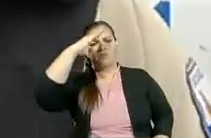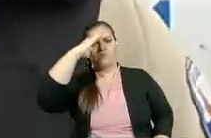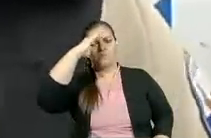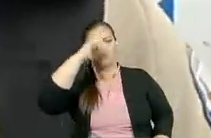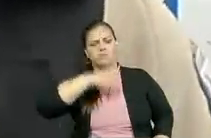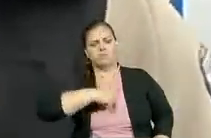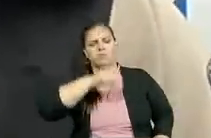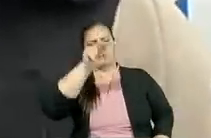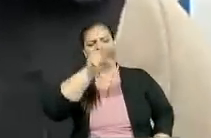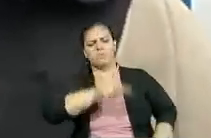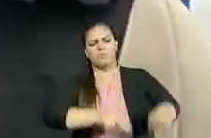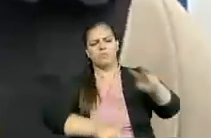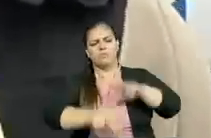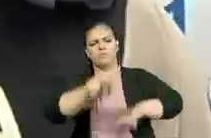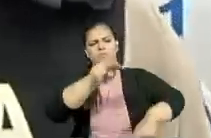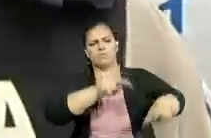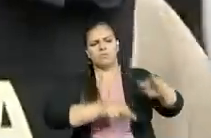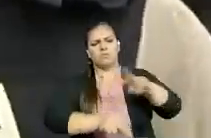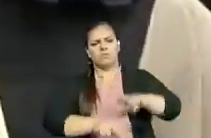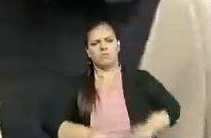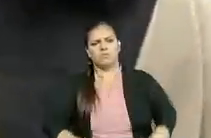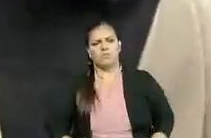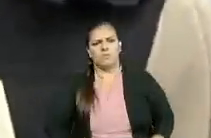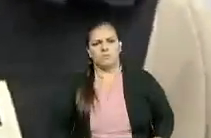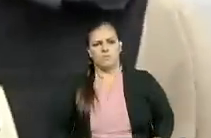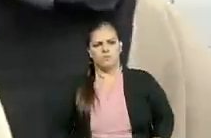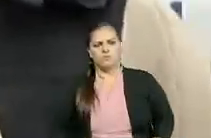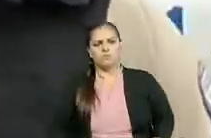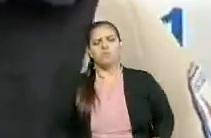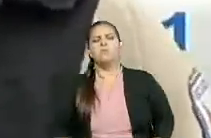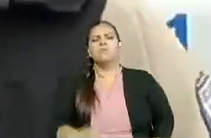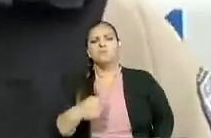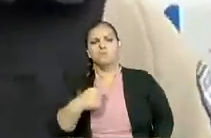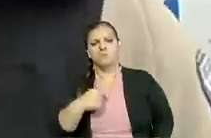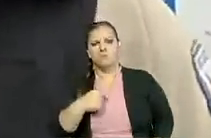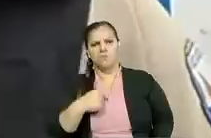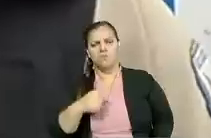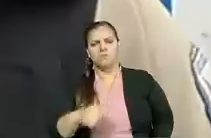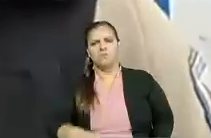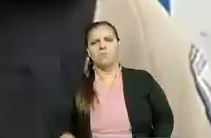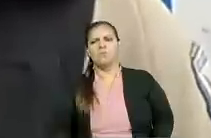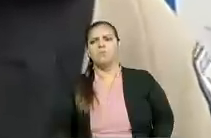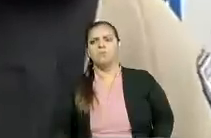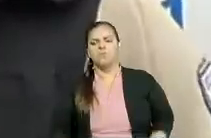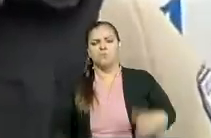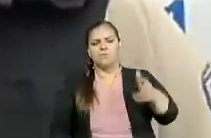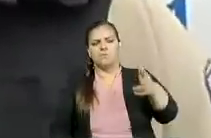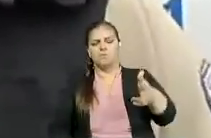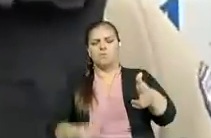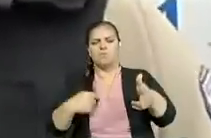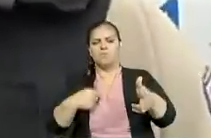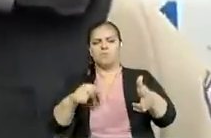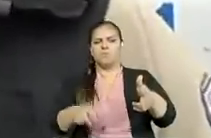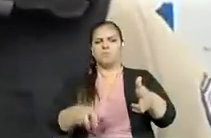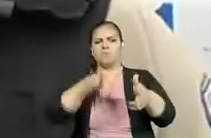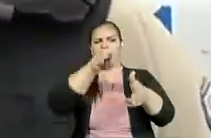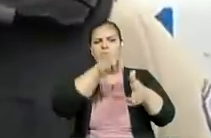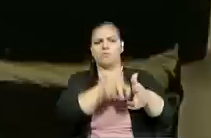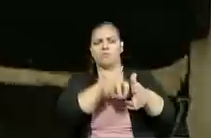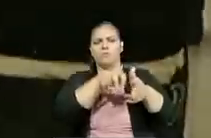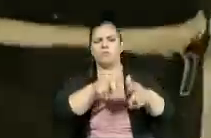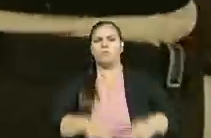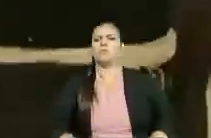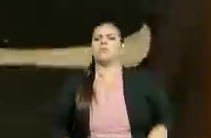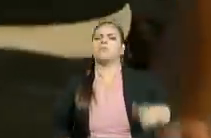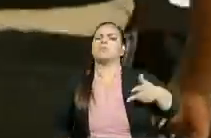El ciudadano así mismo haciéndose pasar como miembro de la Policía Nacional, le hace hacer un recorrido al ciudadano en unas tres partes,